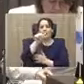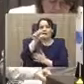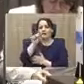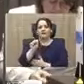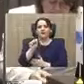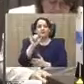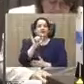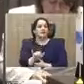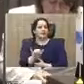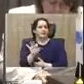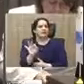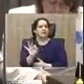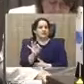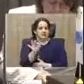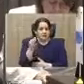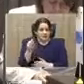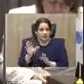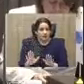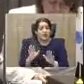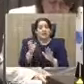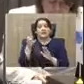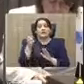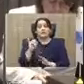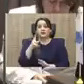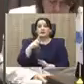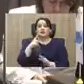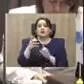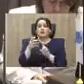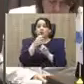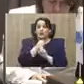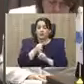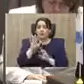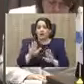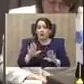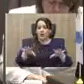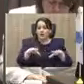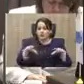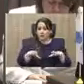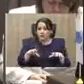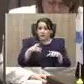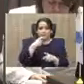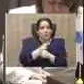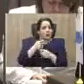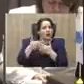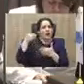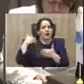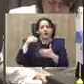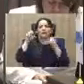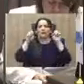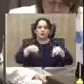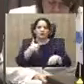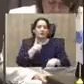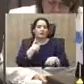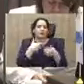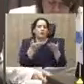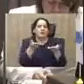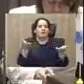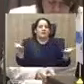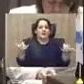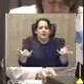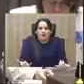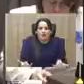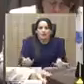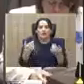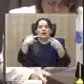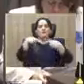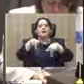se hubieran tomado las acciones correctas, podríamos estar ante o con una herramienta o contando con una herramienta que permita mayor ingreso,